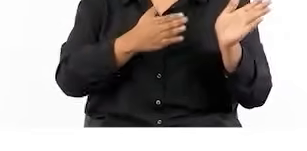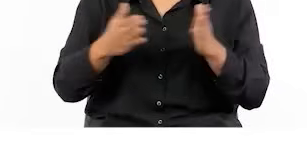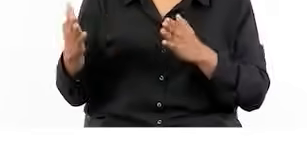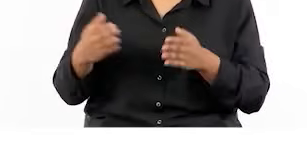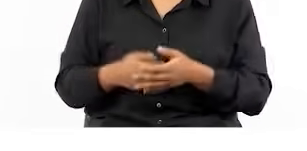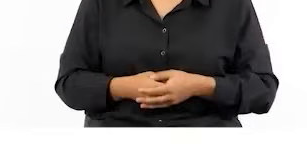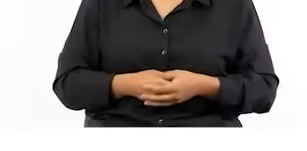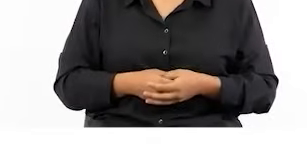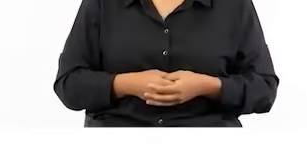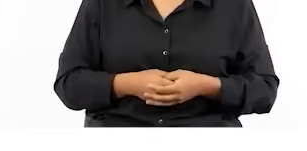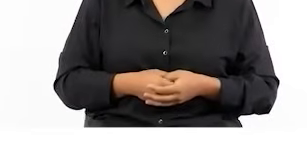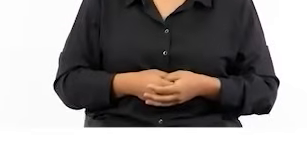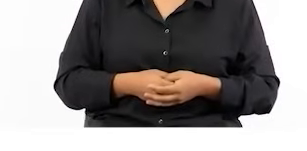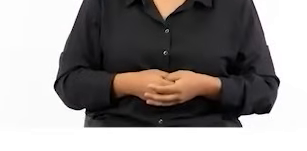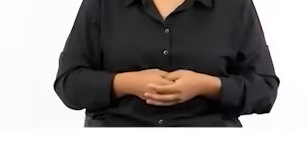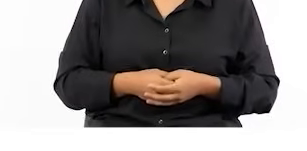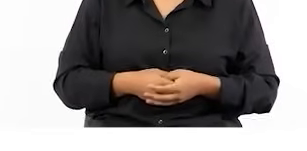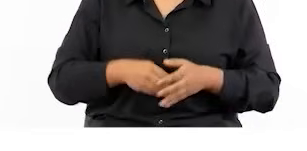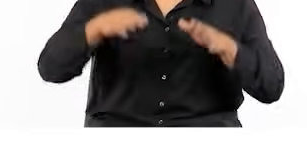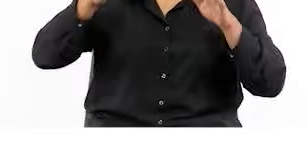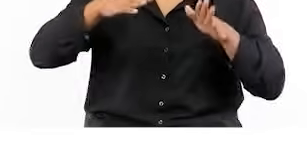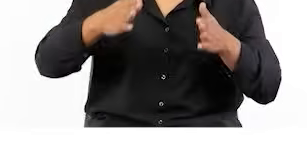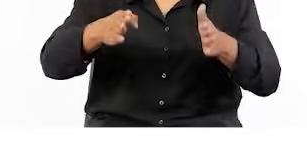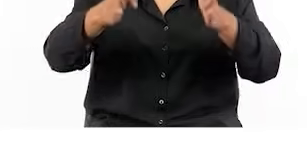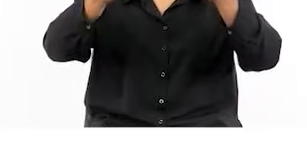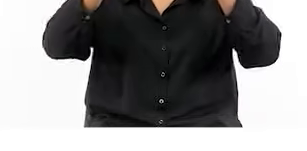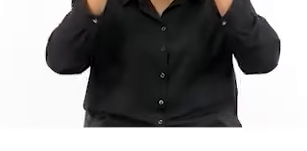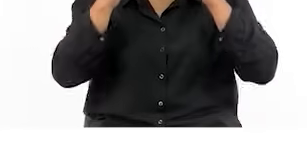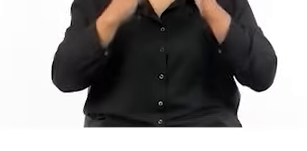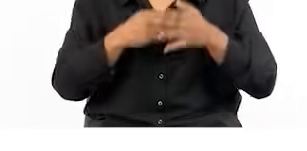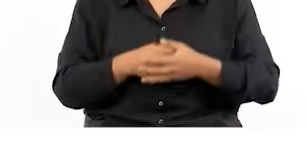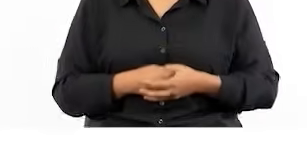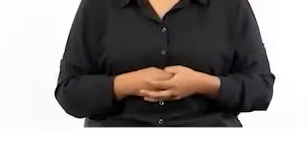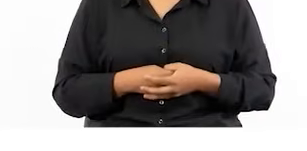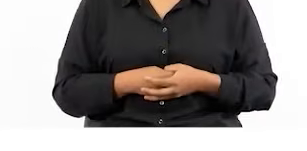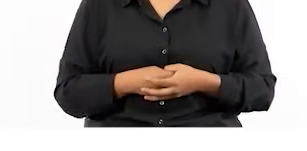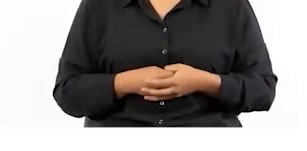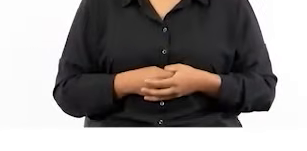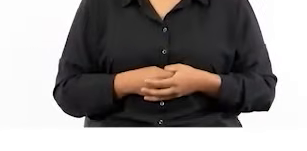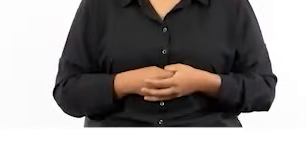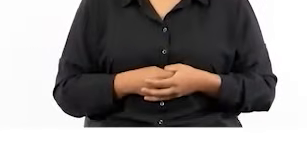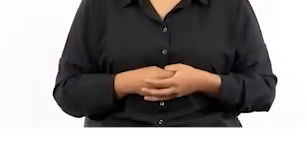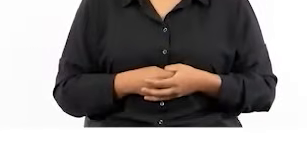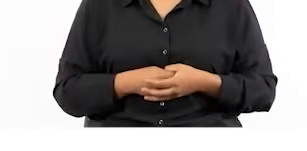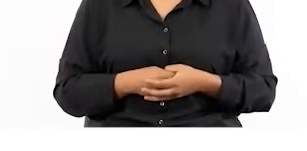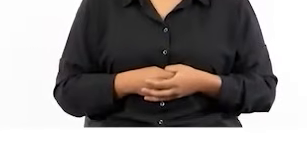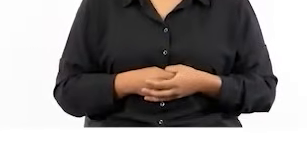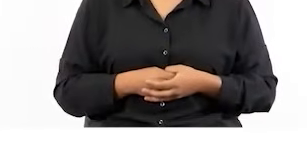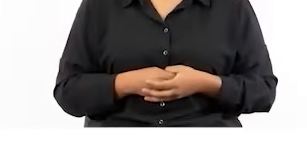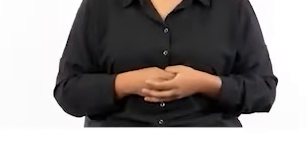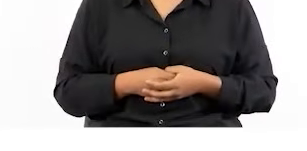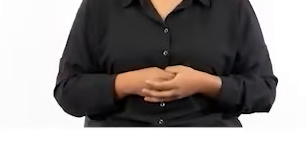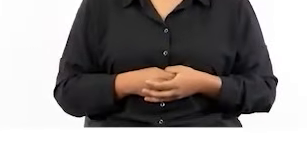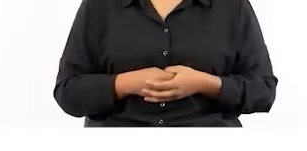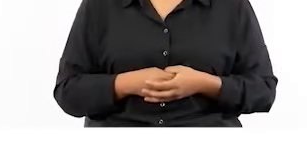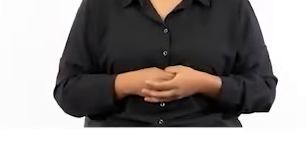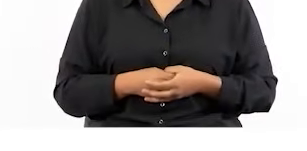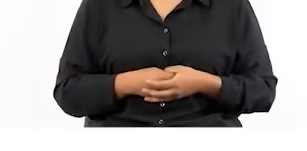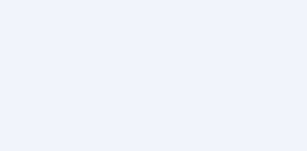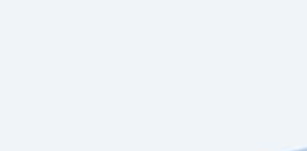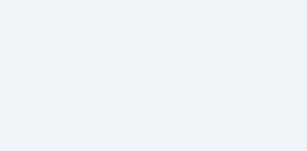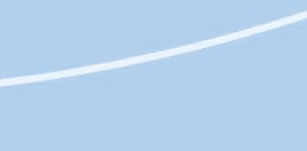en conocer un poco sobre estas estructuras, las galaxias. Gracias por su atención y su tiempo.